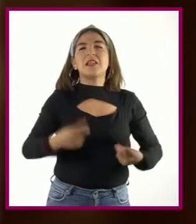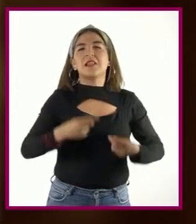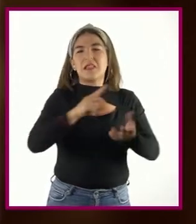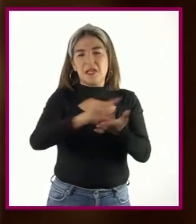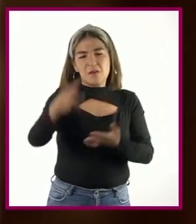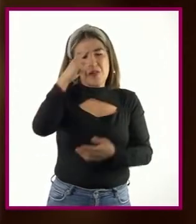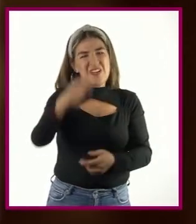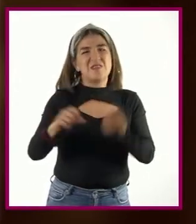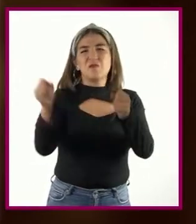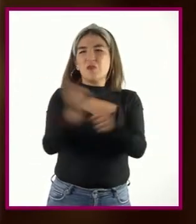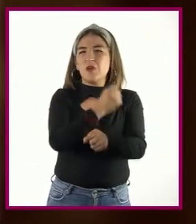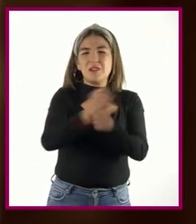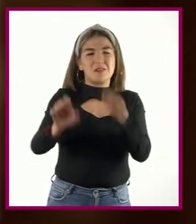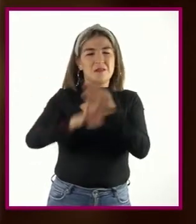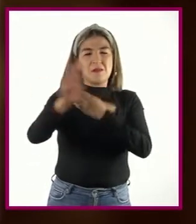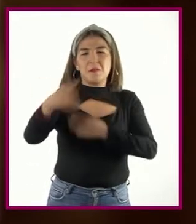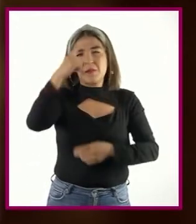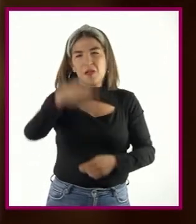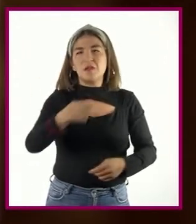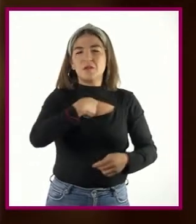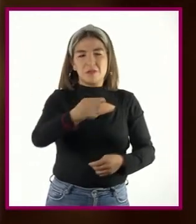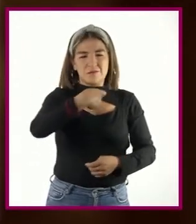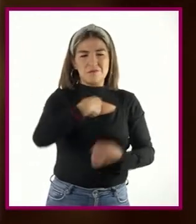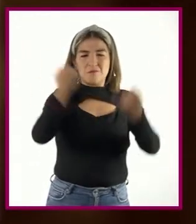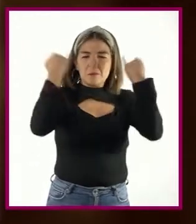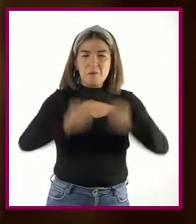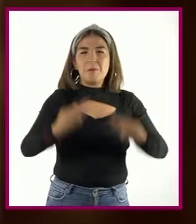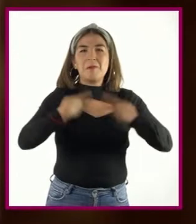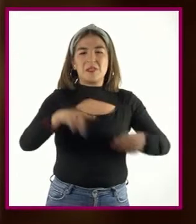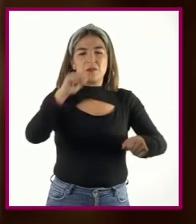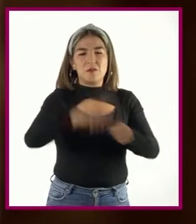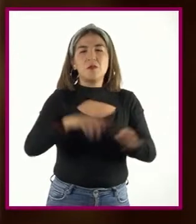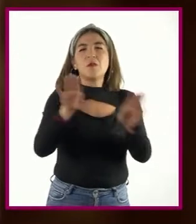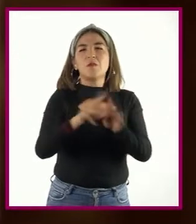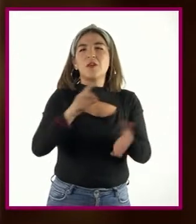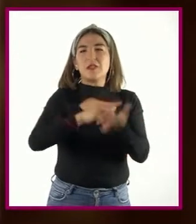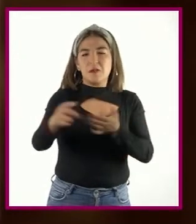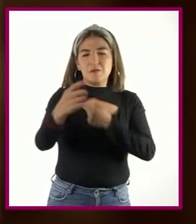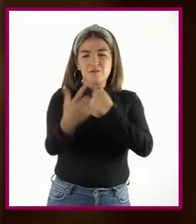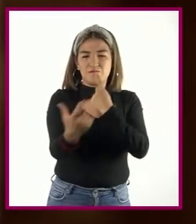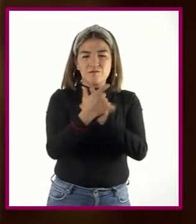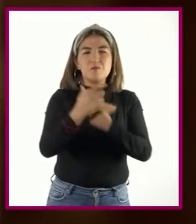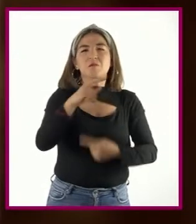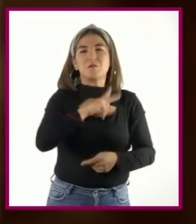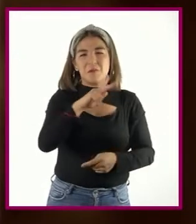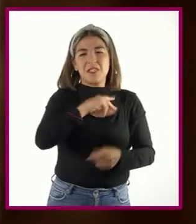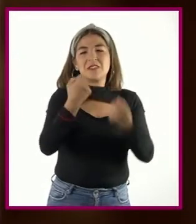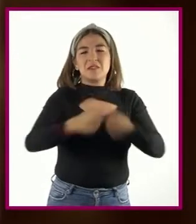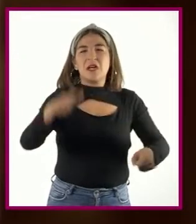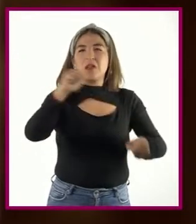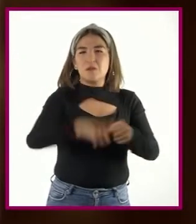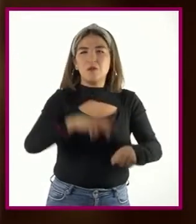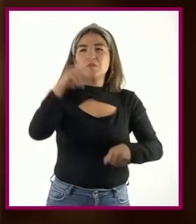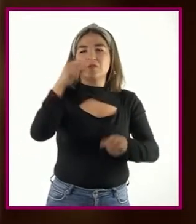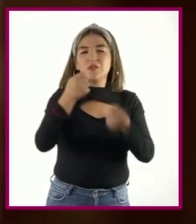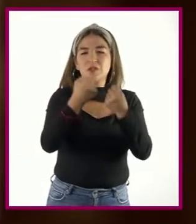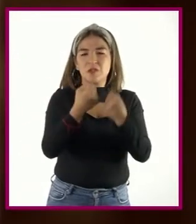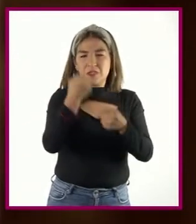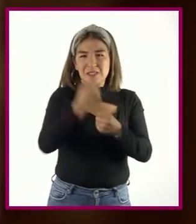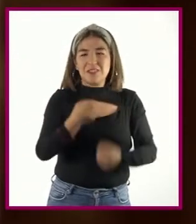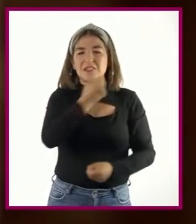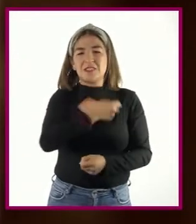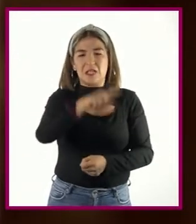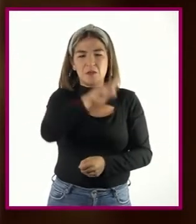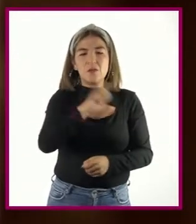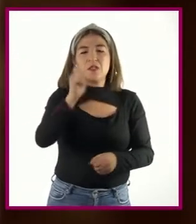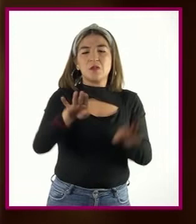de violencia y a la integridad personal. Derecho a la protección de la salud y a la seguridad social. Derecho a la inclusión de